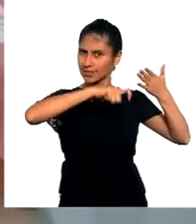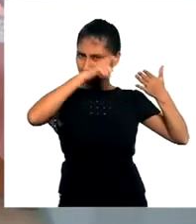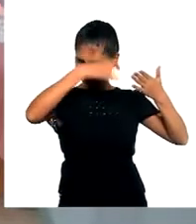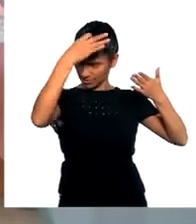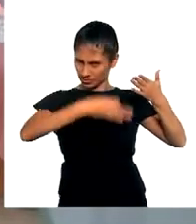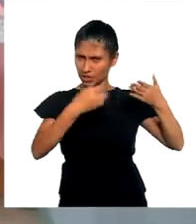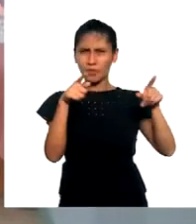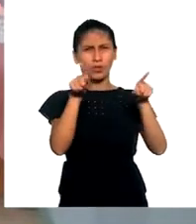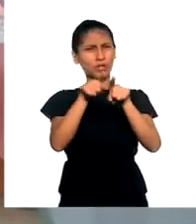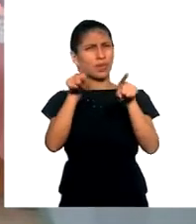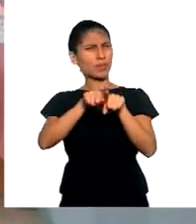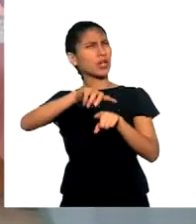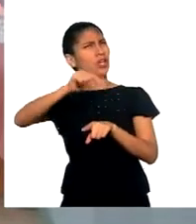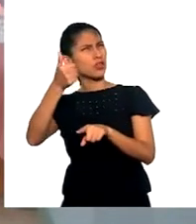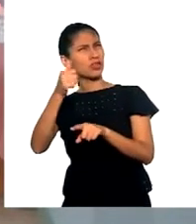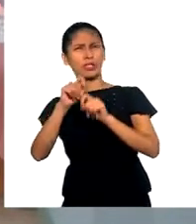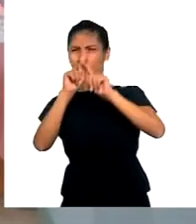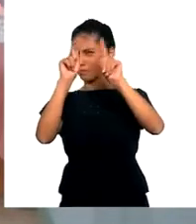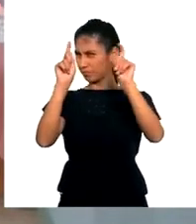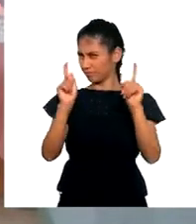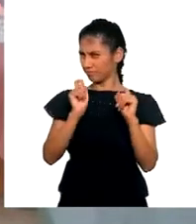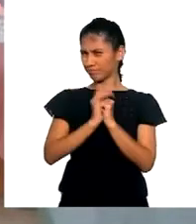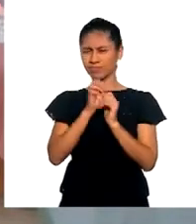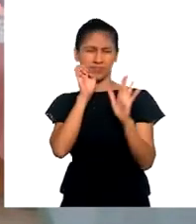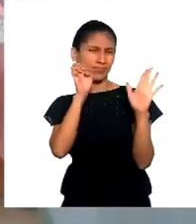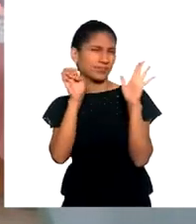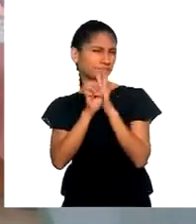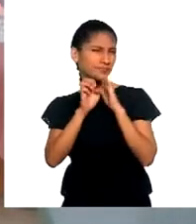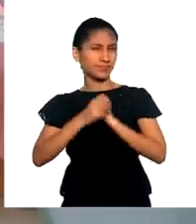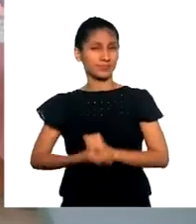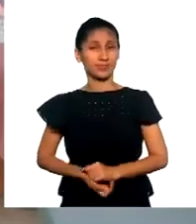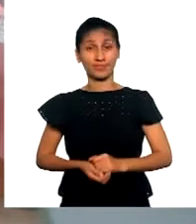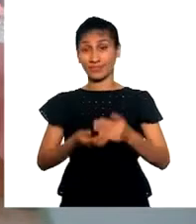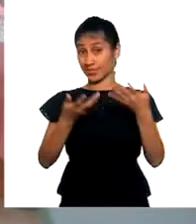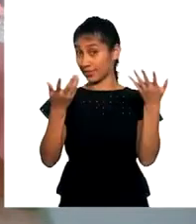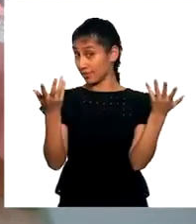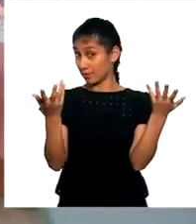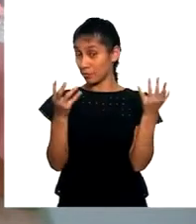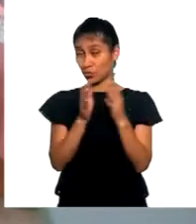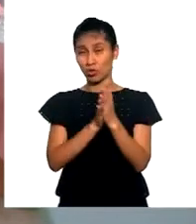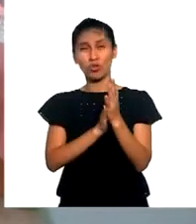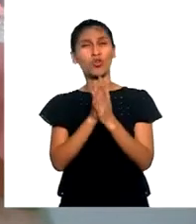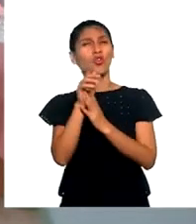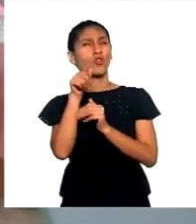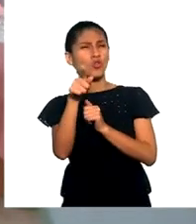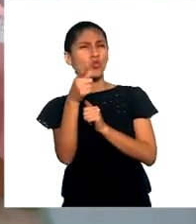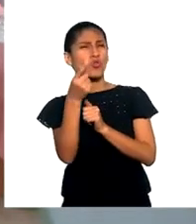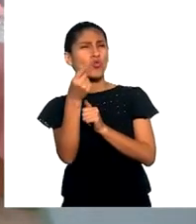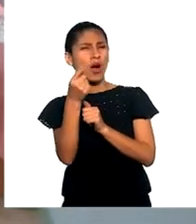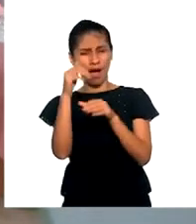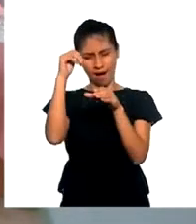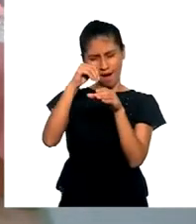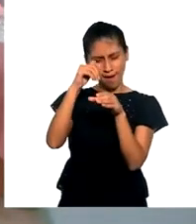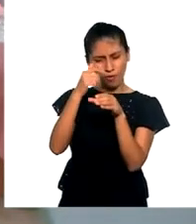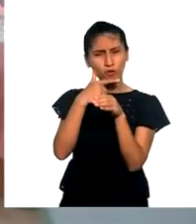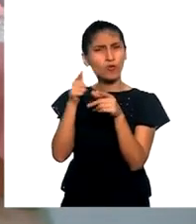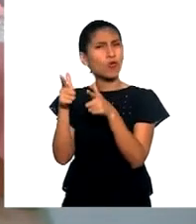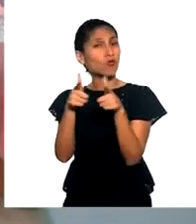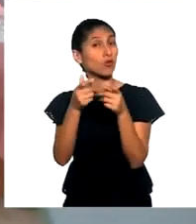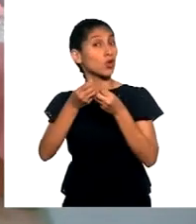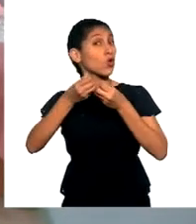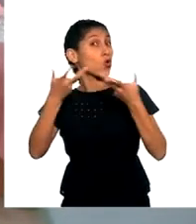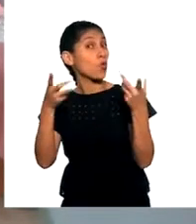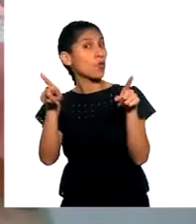momento de hacernos otras preguntas por ejemplo acerca de cómo monitorear nuestro ahorro y dónde guardarlo